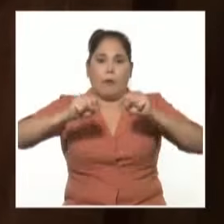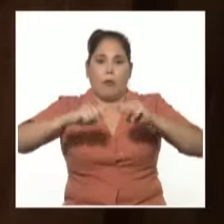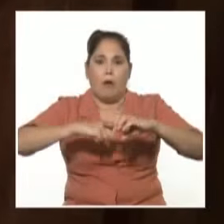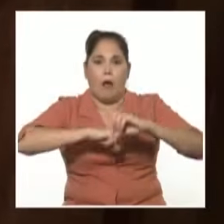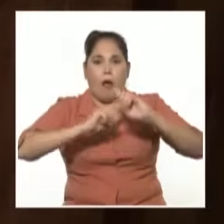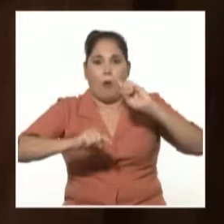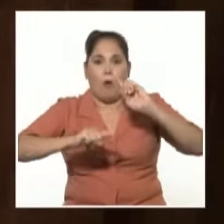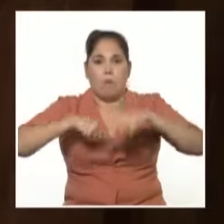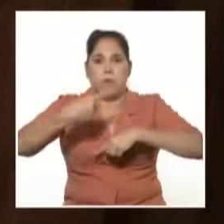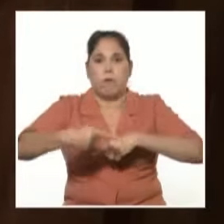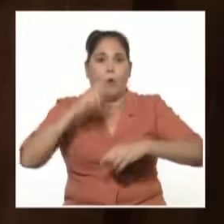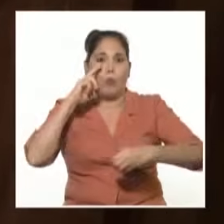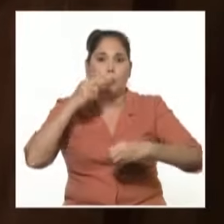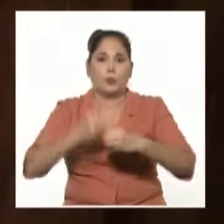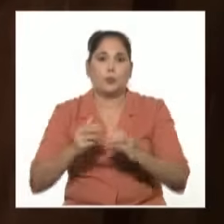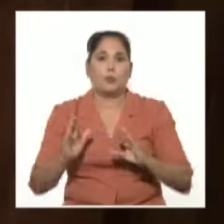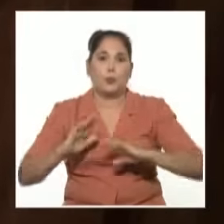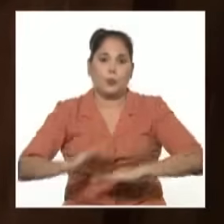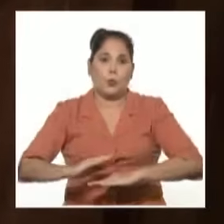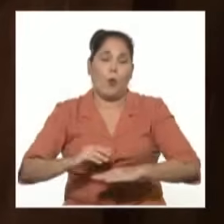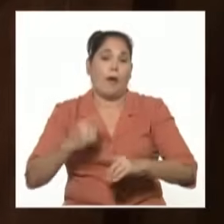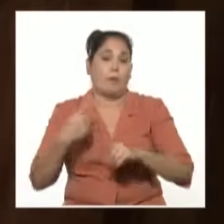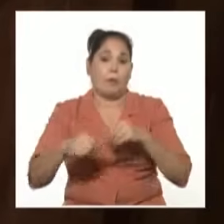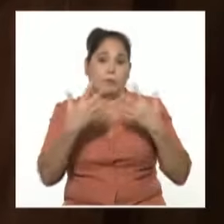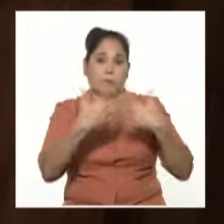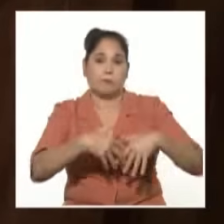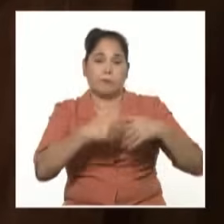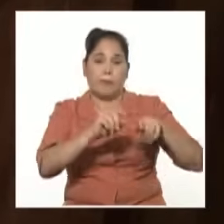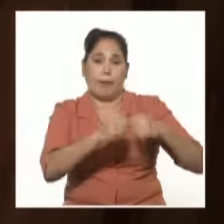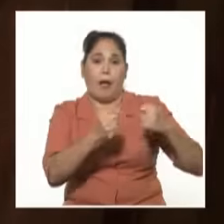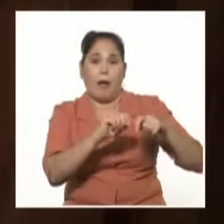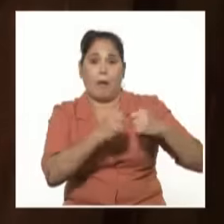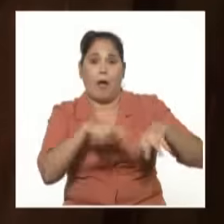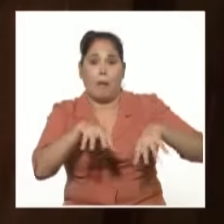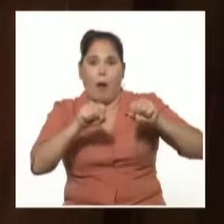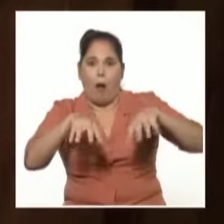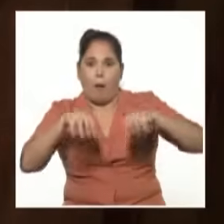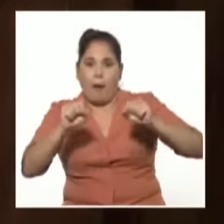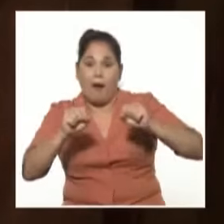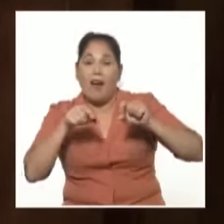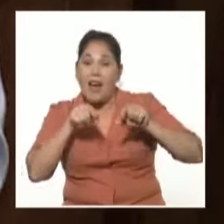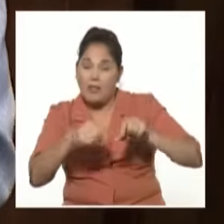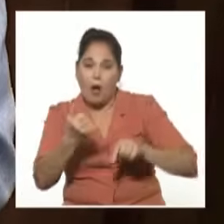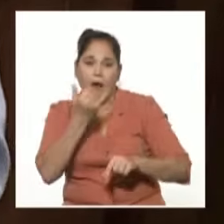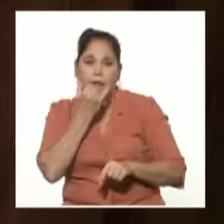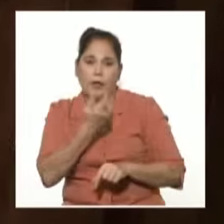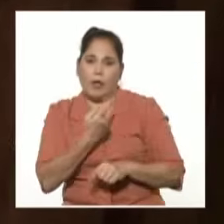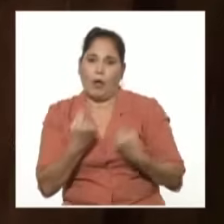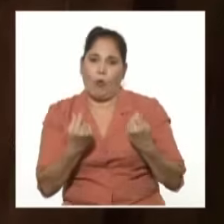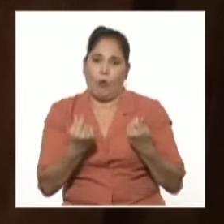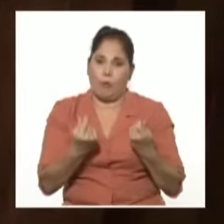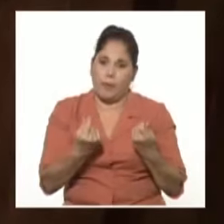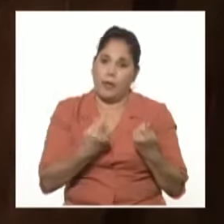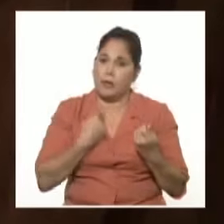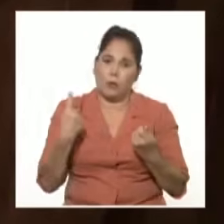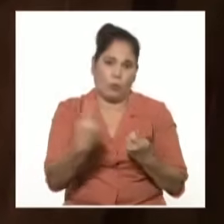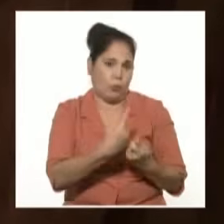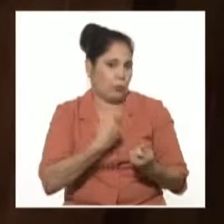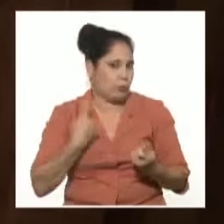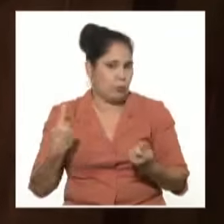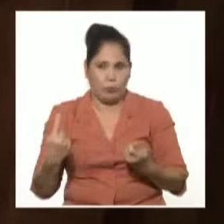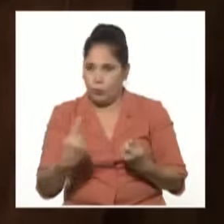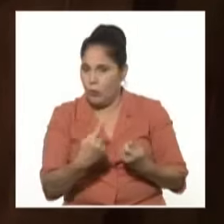a la falta de combustibles, lubricantes y de mantenimiento de las termoeléctricas, trastoca completamente la cotidianidad,